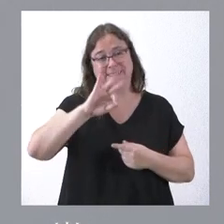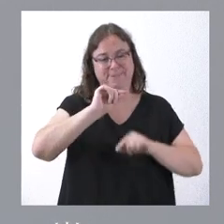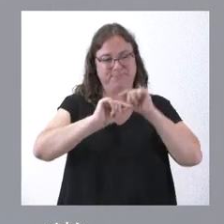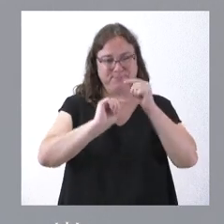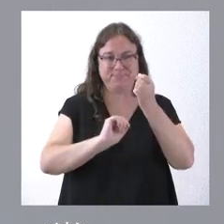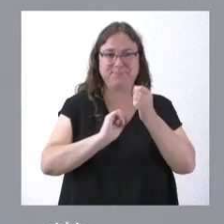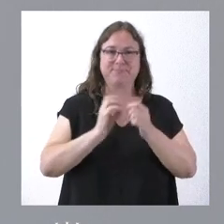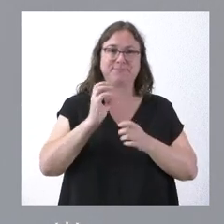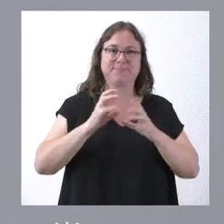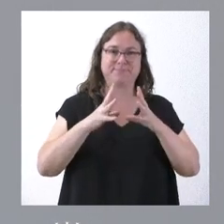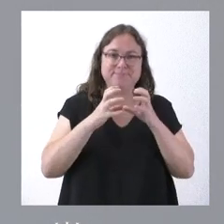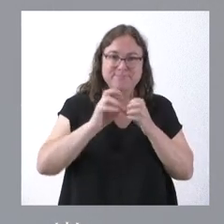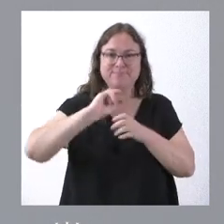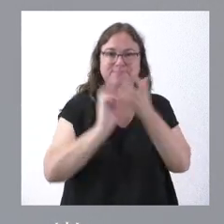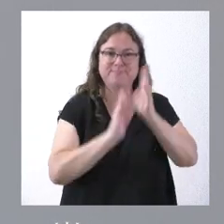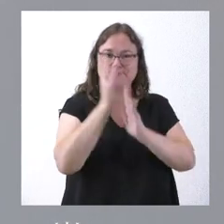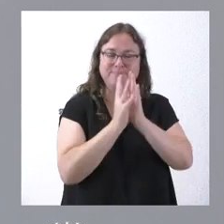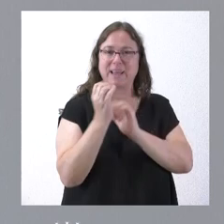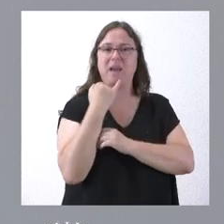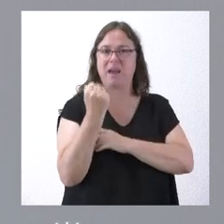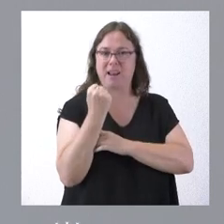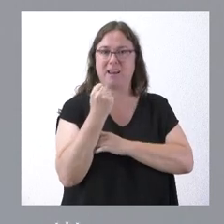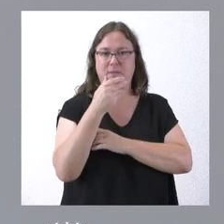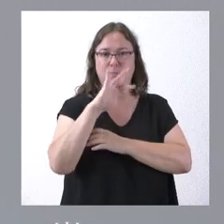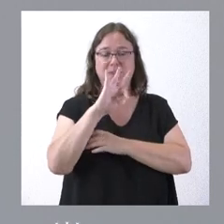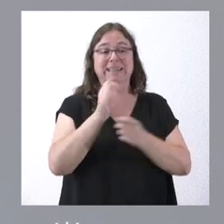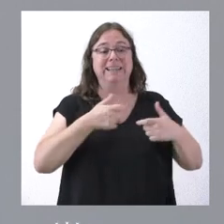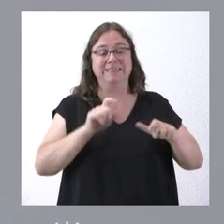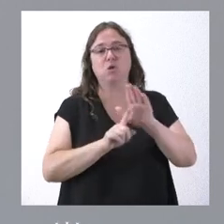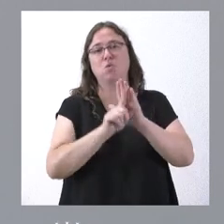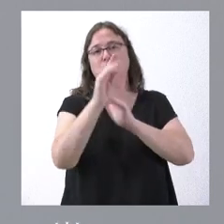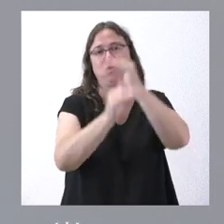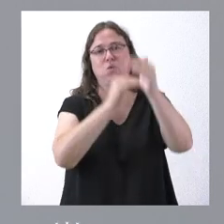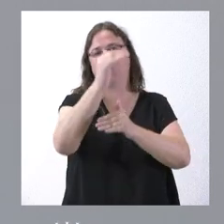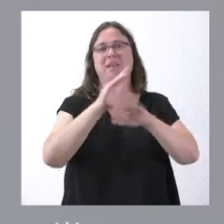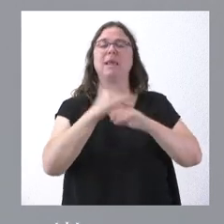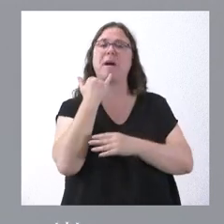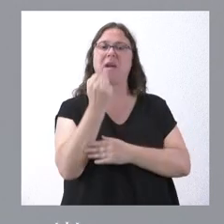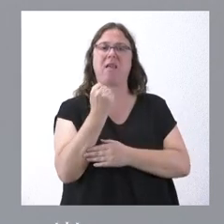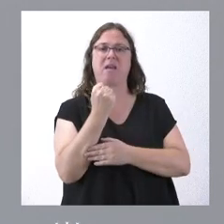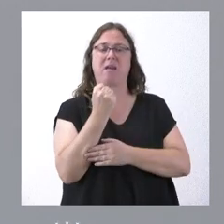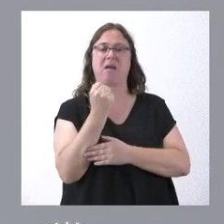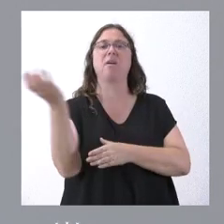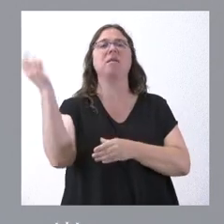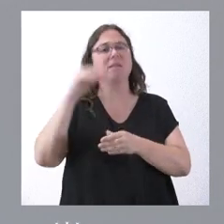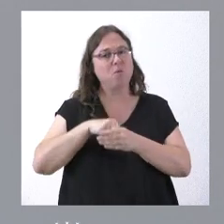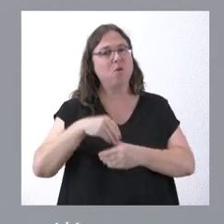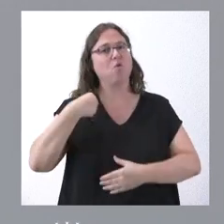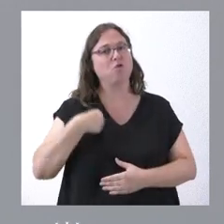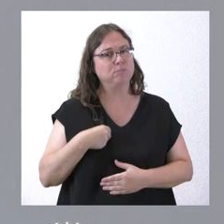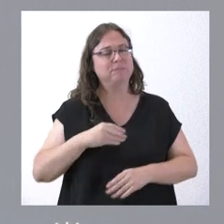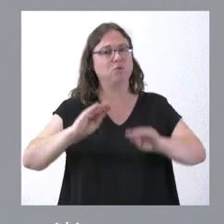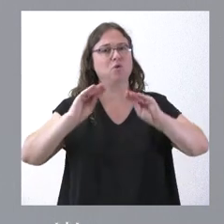extracción de esta biomasa en la comunidad autónoma y el desarrollo de un sector productivo relevante en términos de energía que entra plenamente dentro de lo que